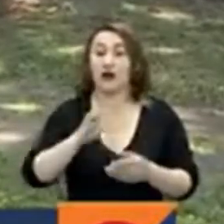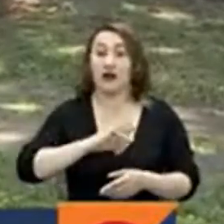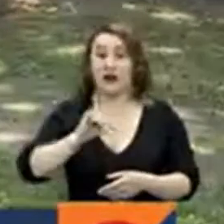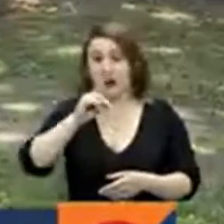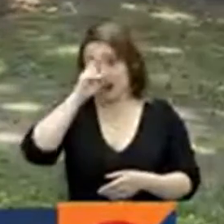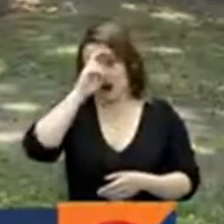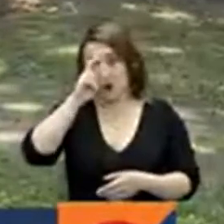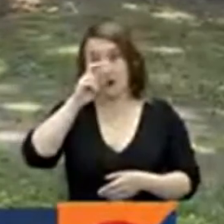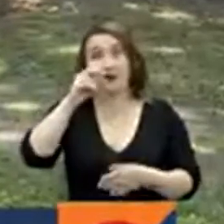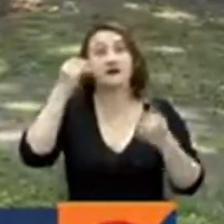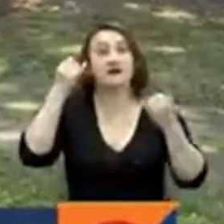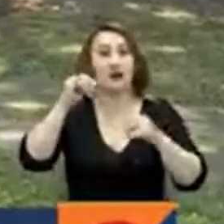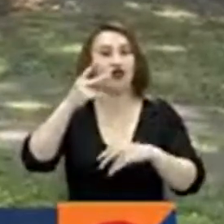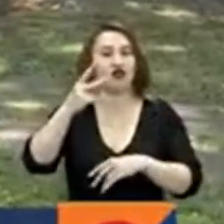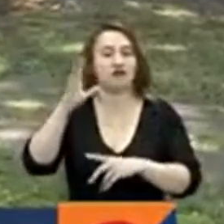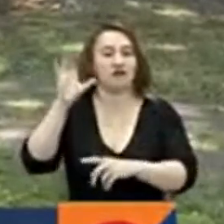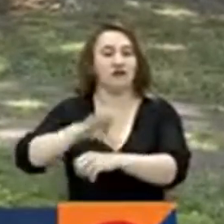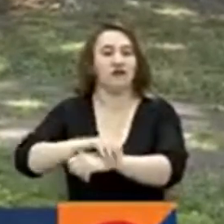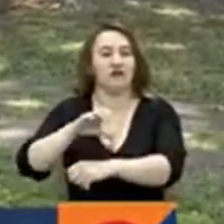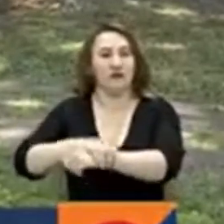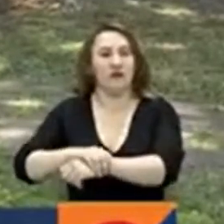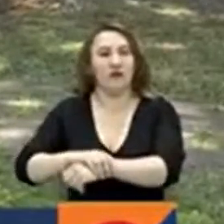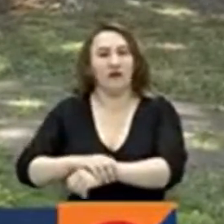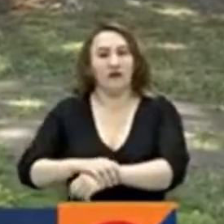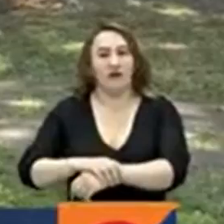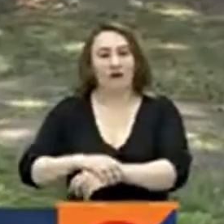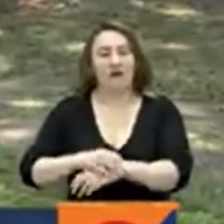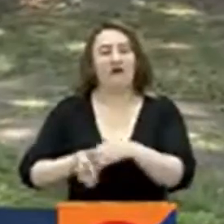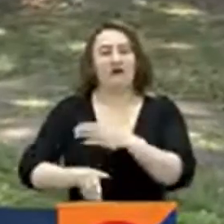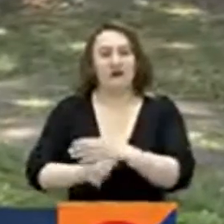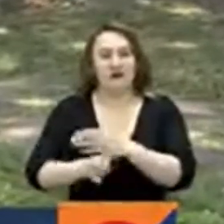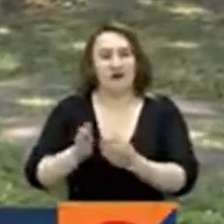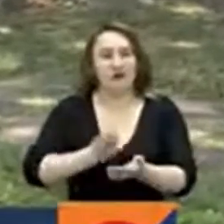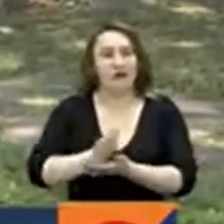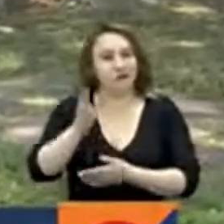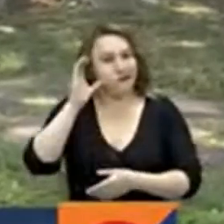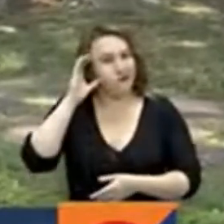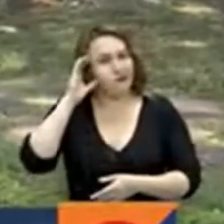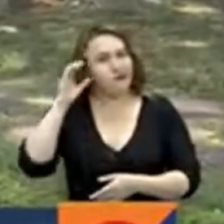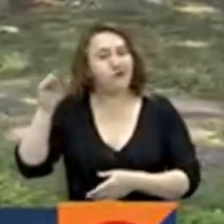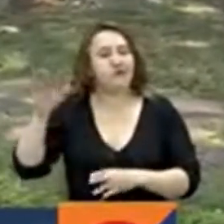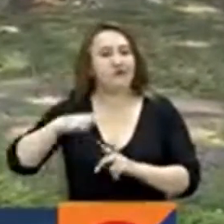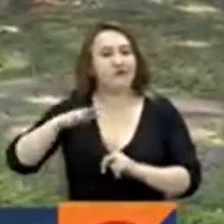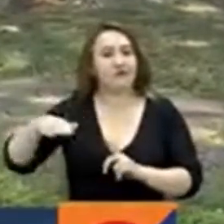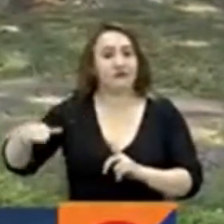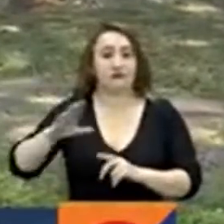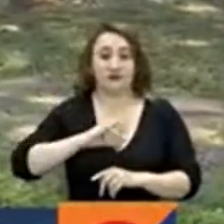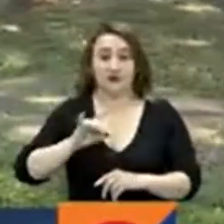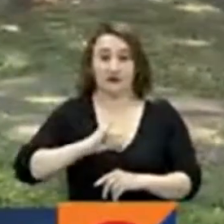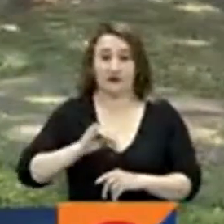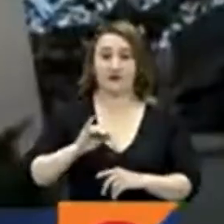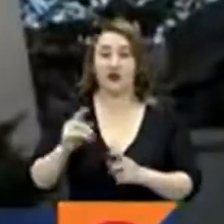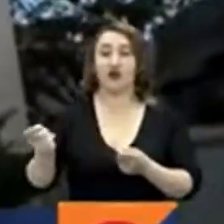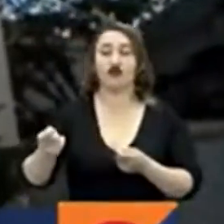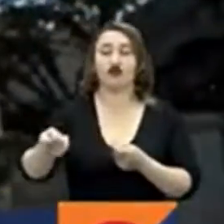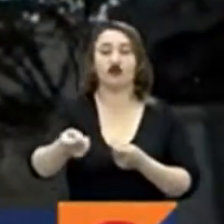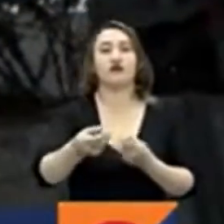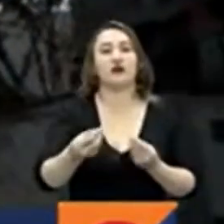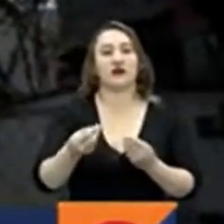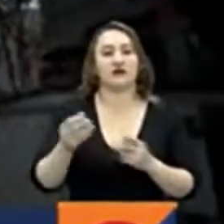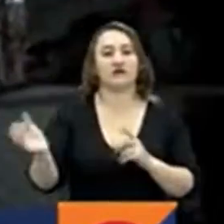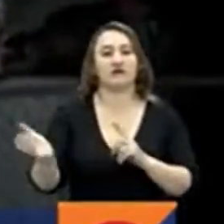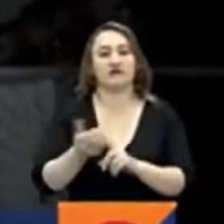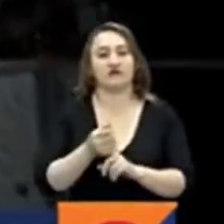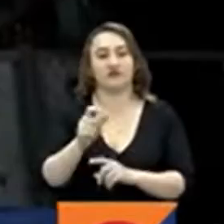fueron recapturados. Continúan los operativos y patrullajes en zonas como la terminal de transportes de Cali y las viviendas de estos sindicados para poder dar con su